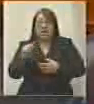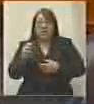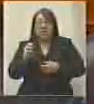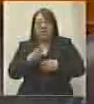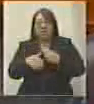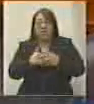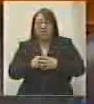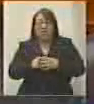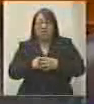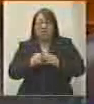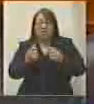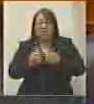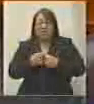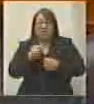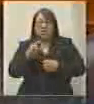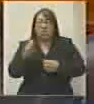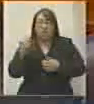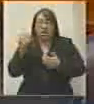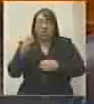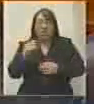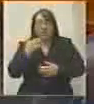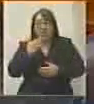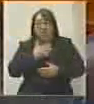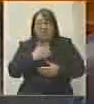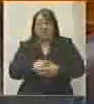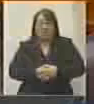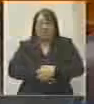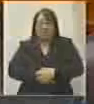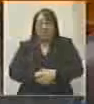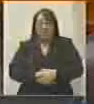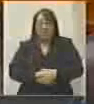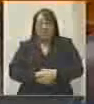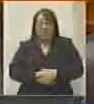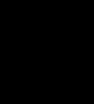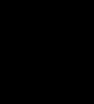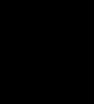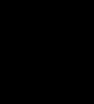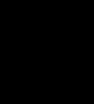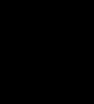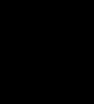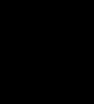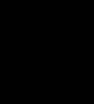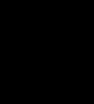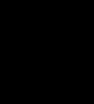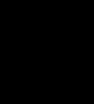Lancones, en el Distrito Sullana, provincia de Sullana, Piura. Gracias, presidente. Muchas gracias.